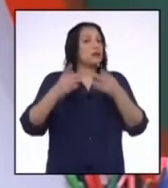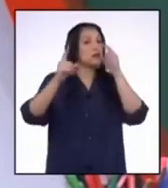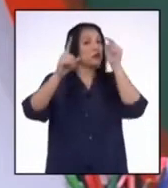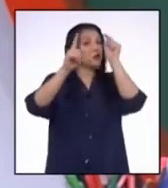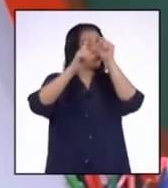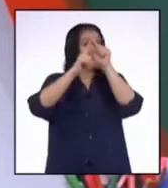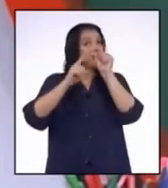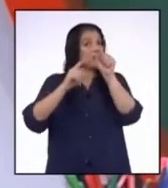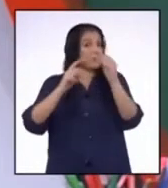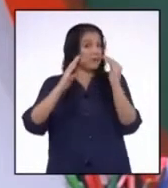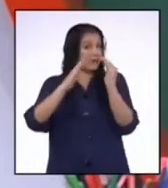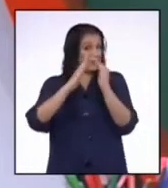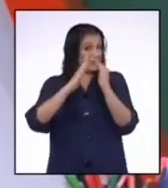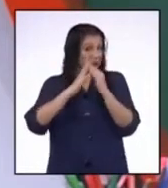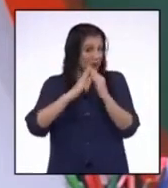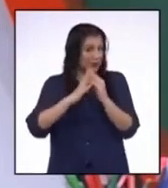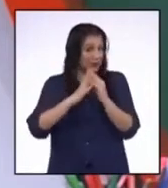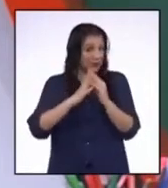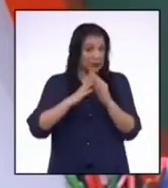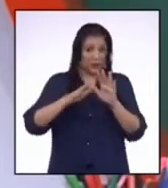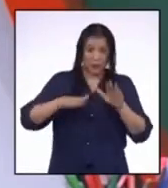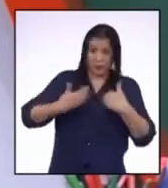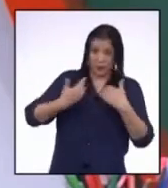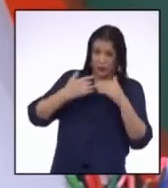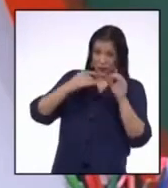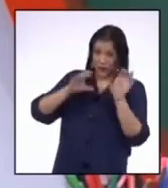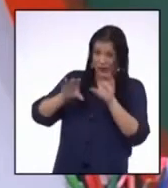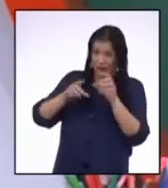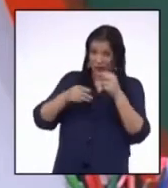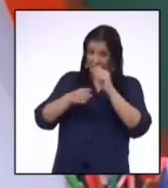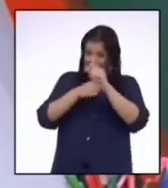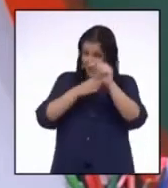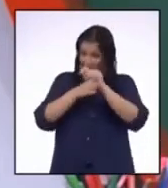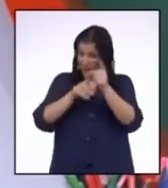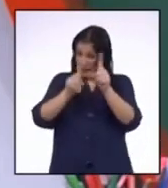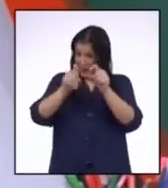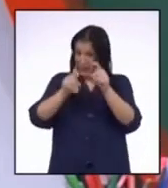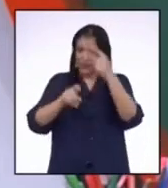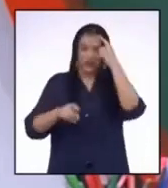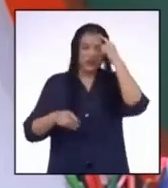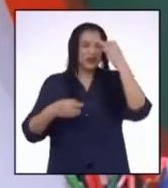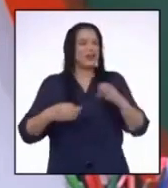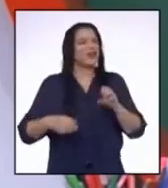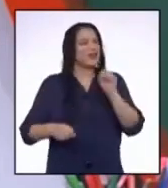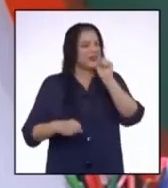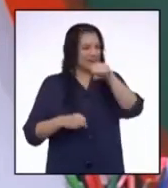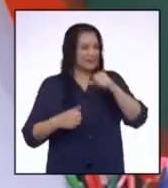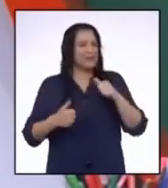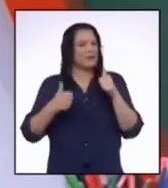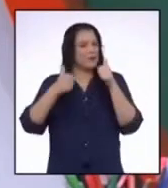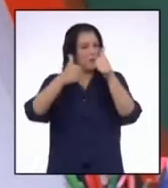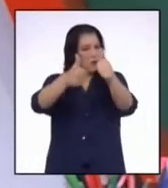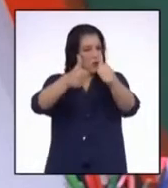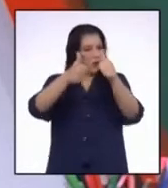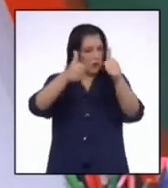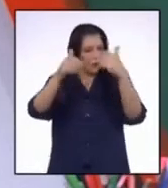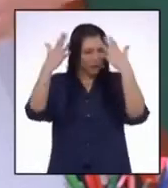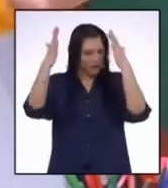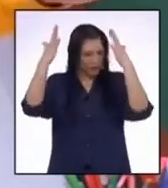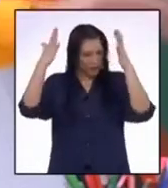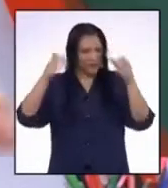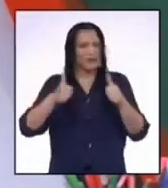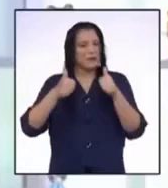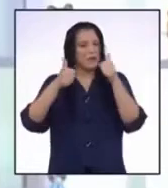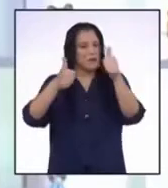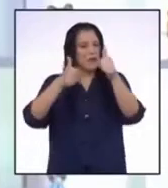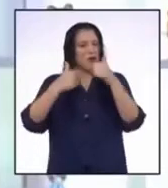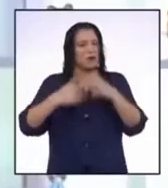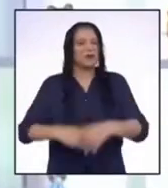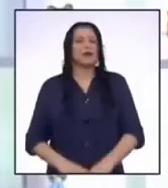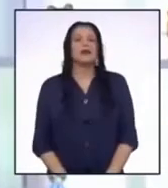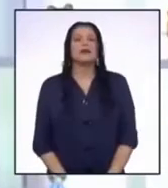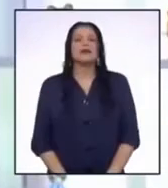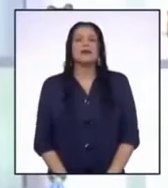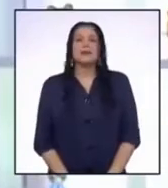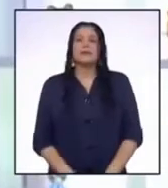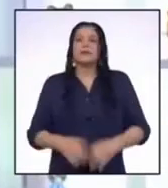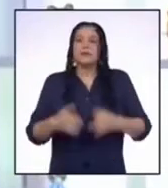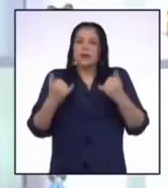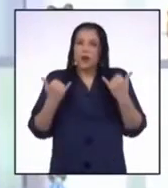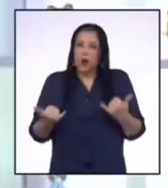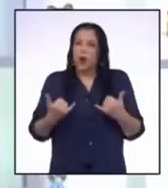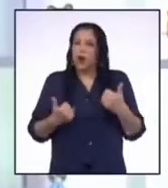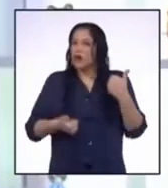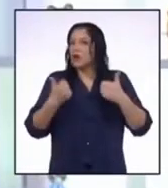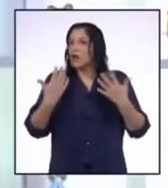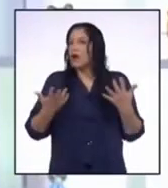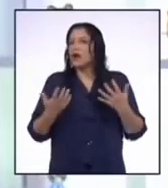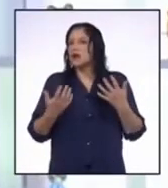reto para la casa. ¿Lograron cumplirlo? Me imagino que sí, así que muy bien, ustedes son lo máximo. Hoy día